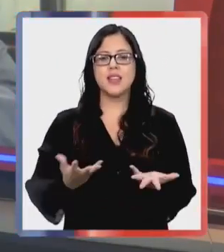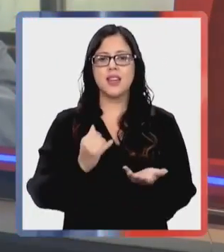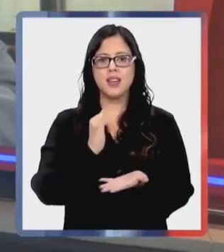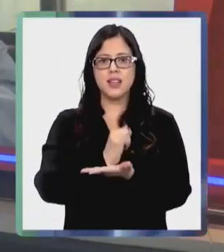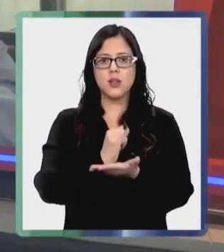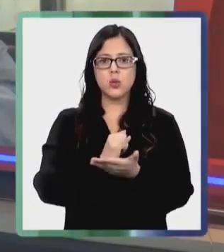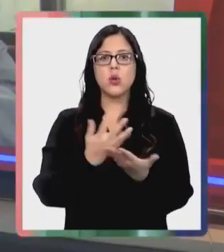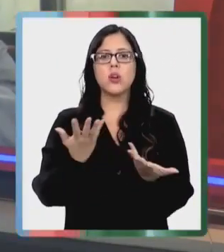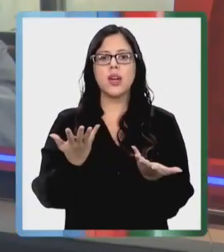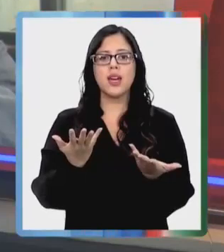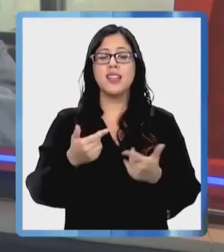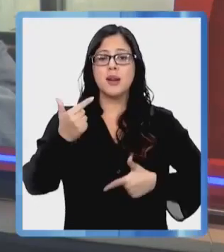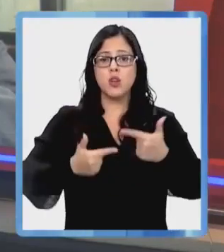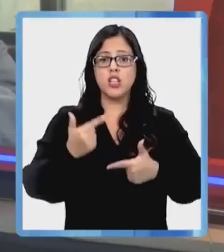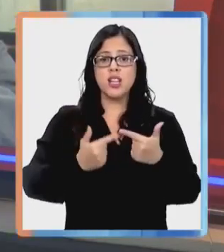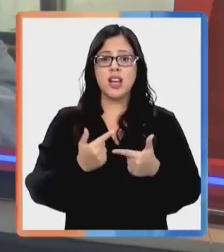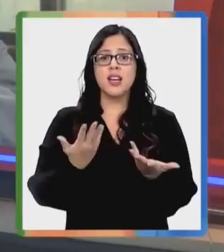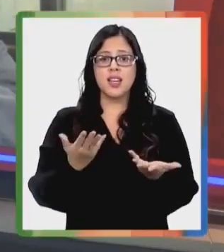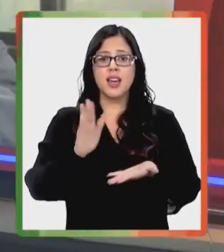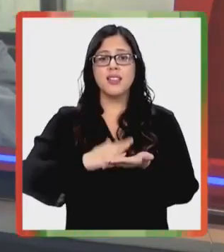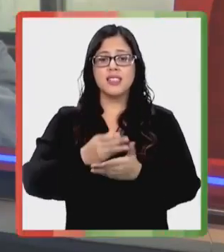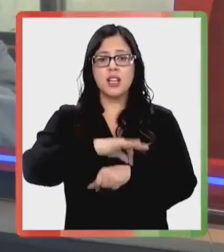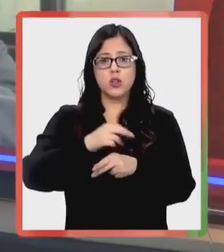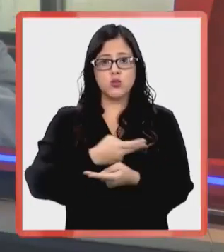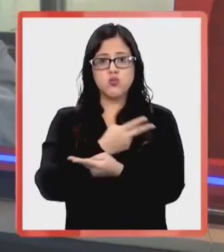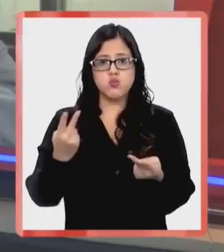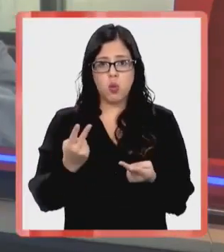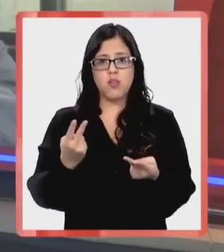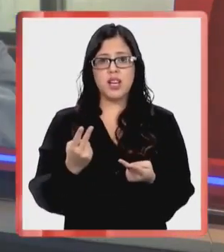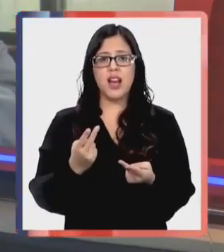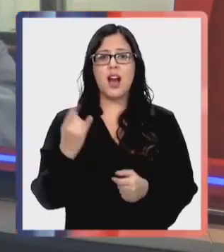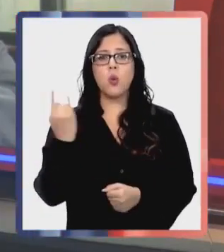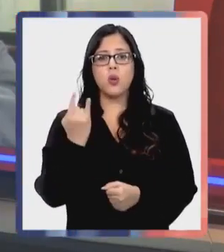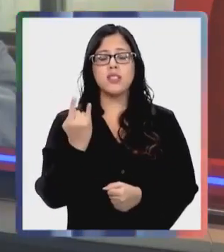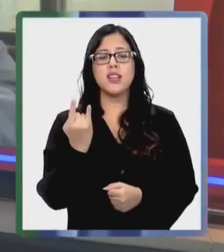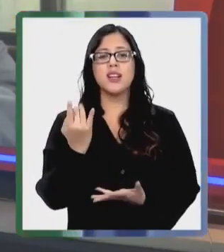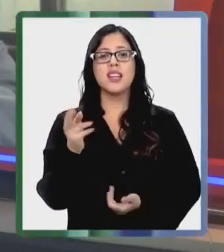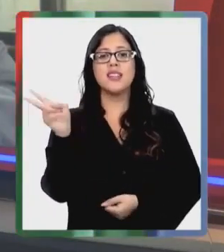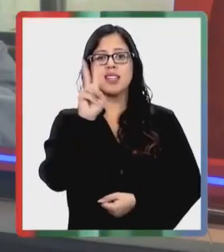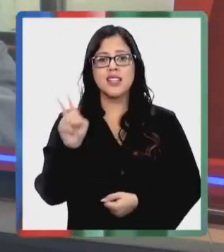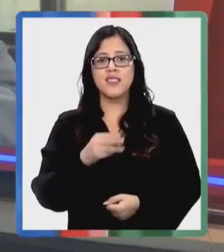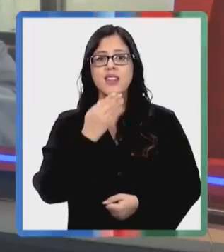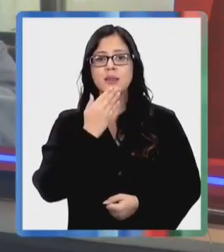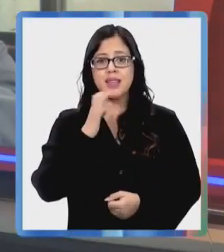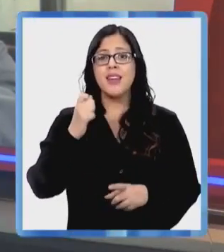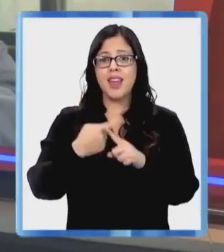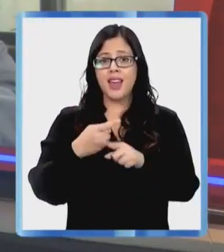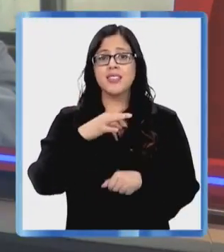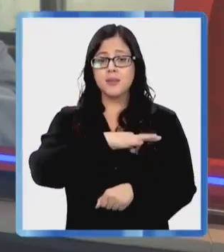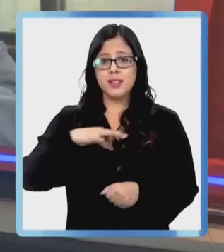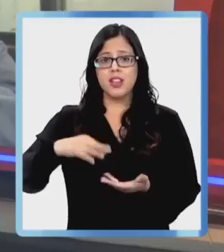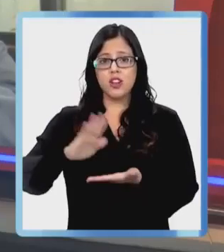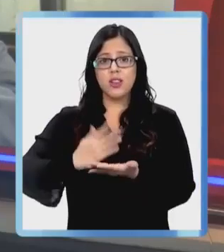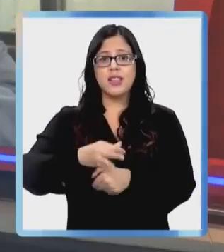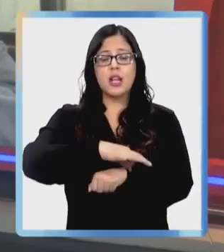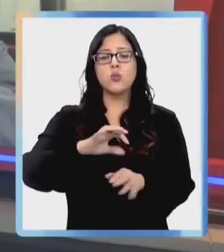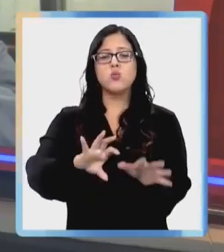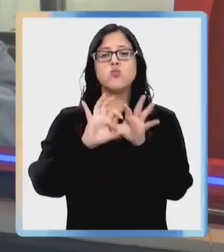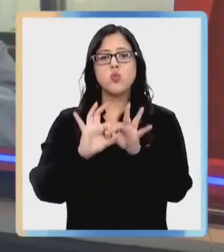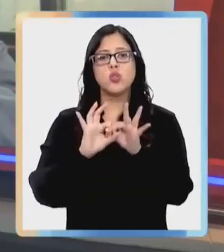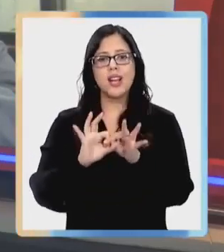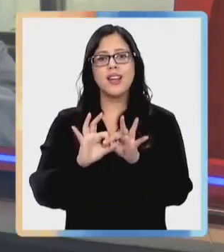del Instituto de Políticas en Salud Pública de la Universidad San Sebastián y exministro de Salud. Le doy las gracias nuevamente a nombre de las regiones de Chile por